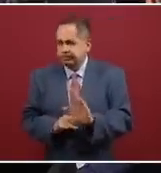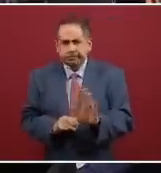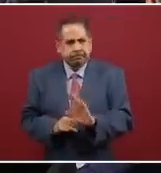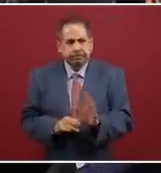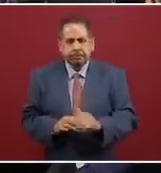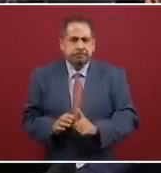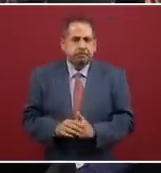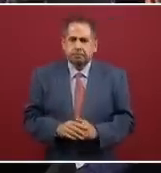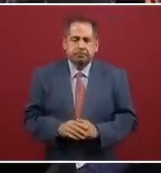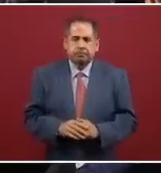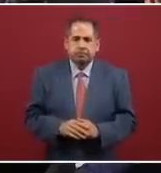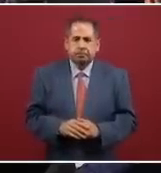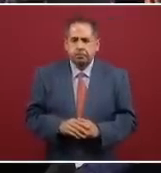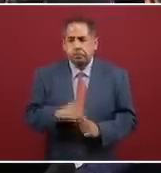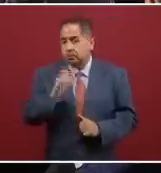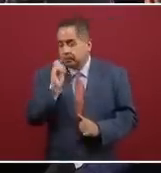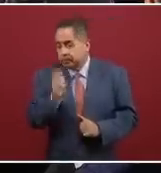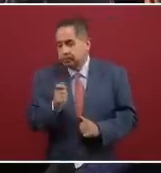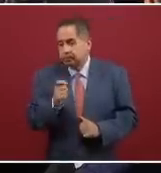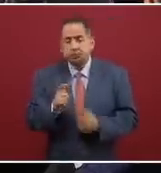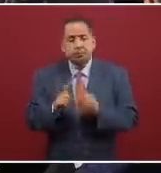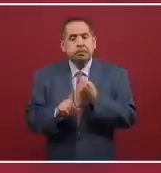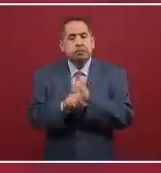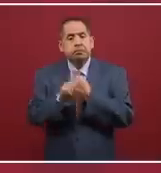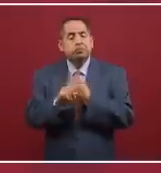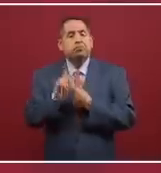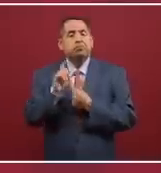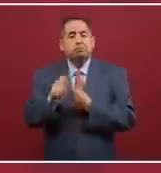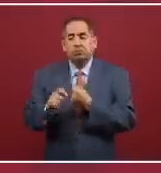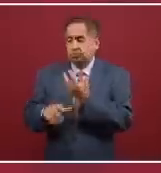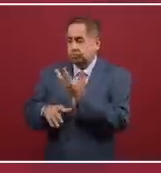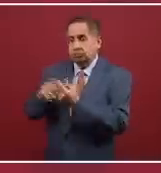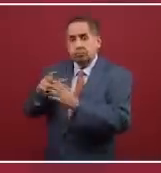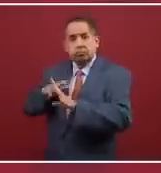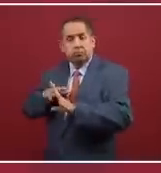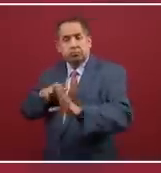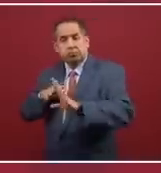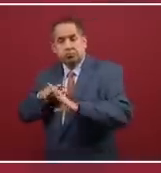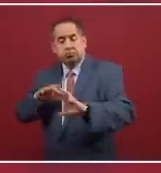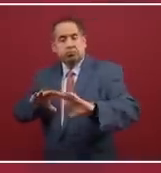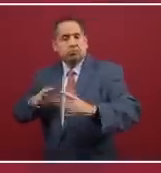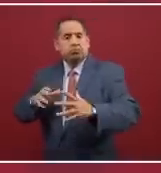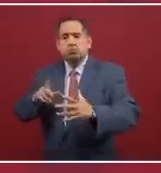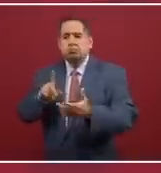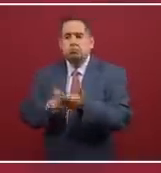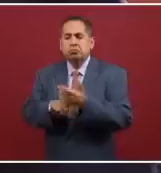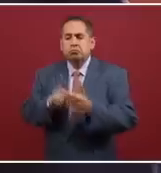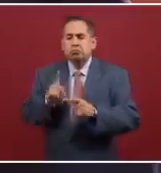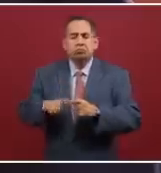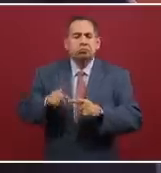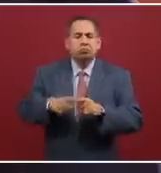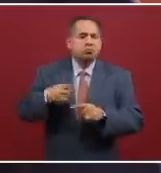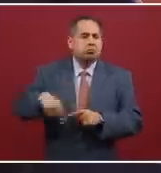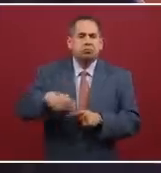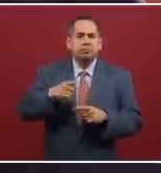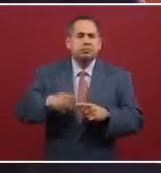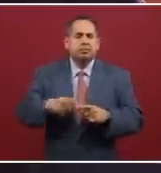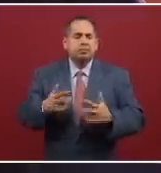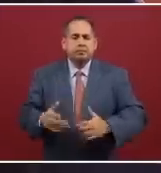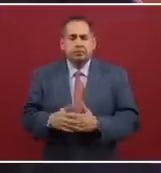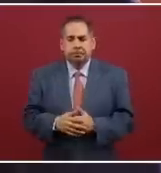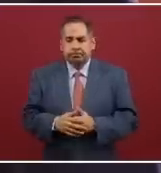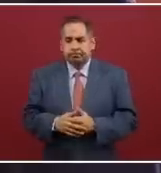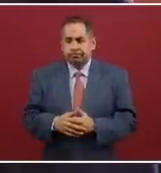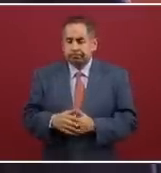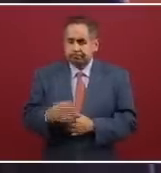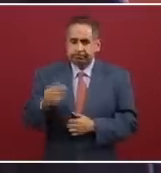el problema el fenómeno migratorio se origina por la